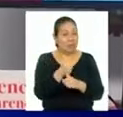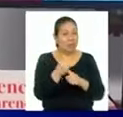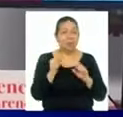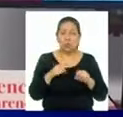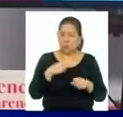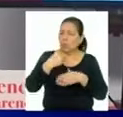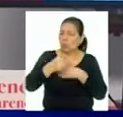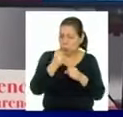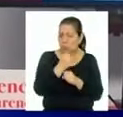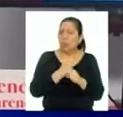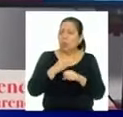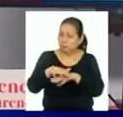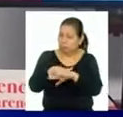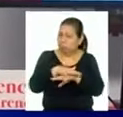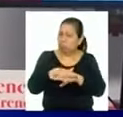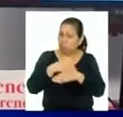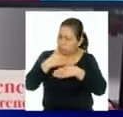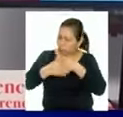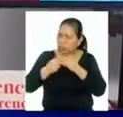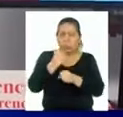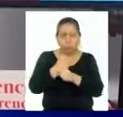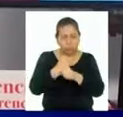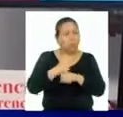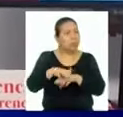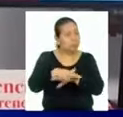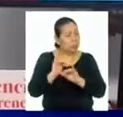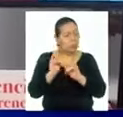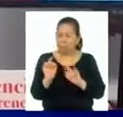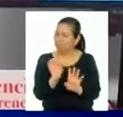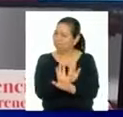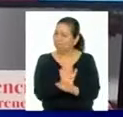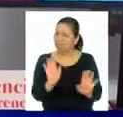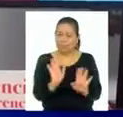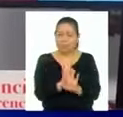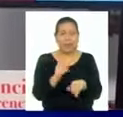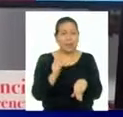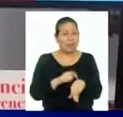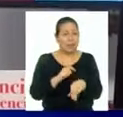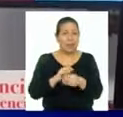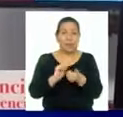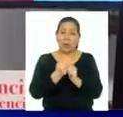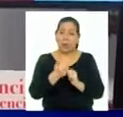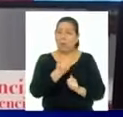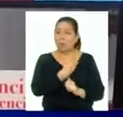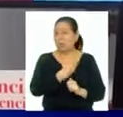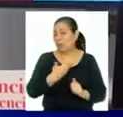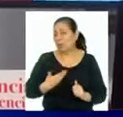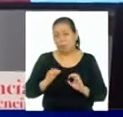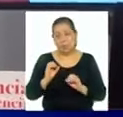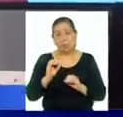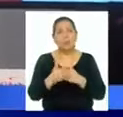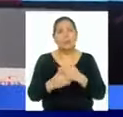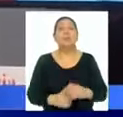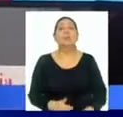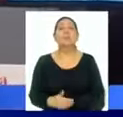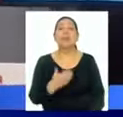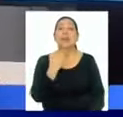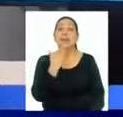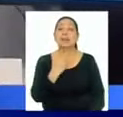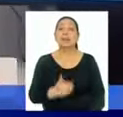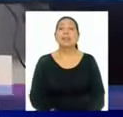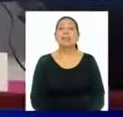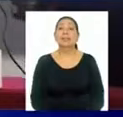Estamos trabajando en ello, vamos a seguir trabajando y creo que esto no puede parar en esta época de cambios de gobierno. Muchas